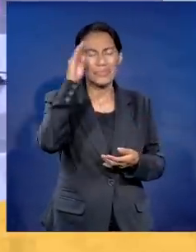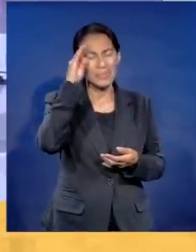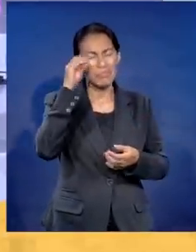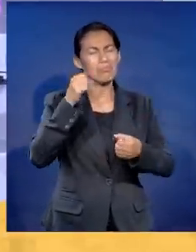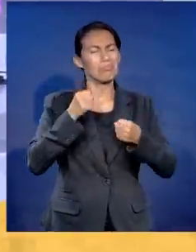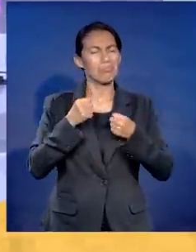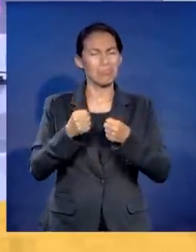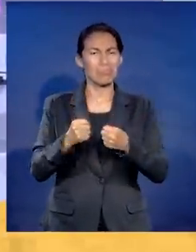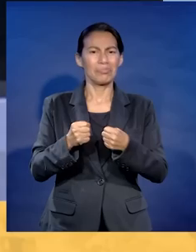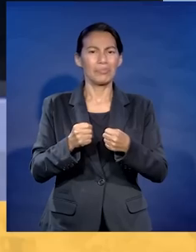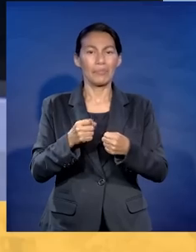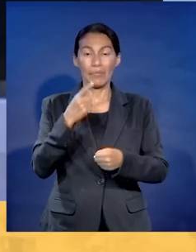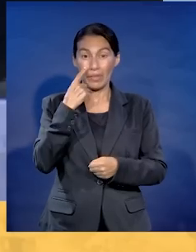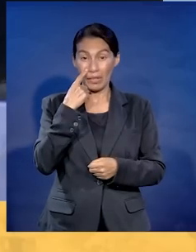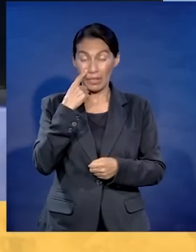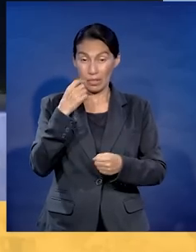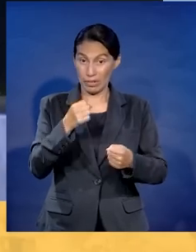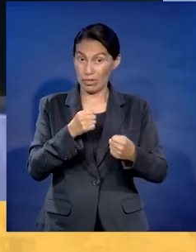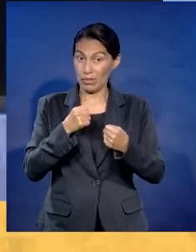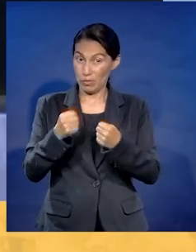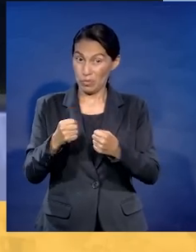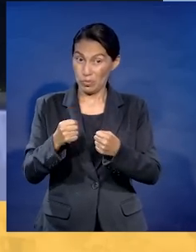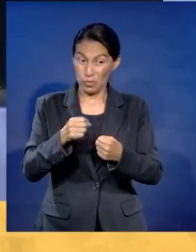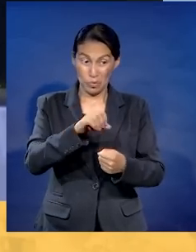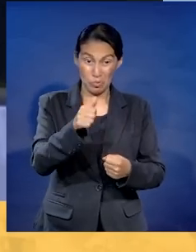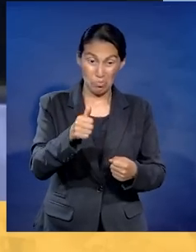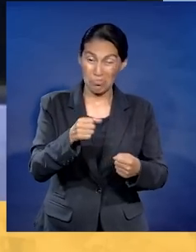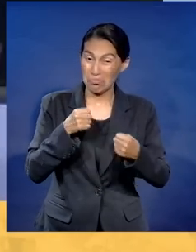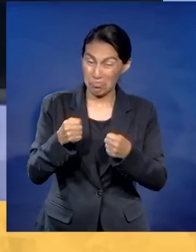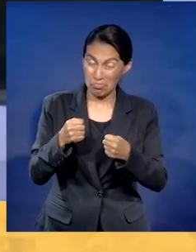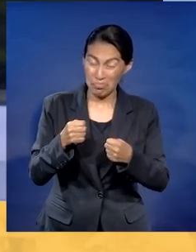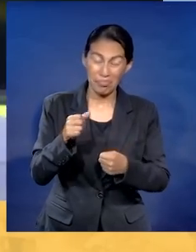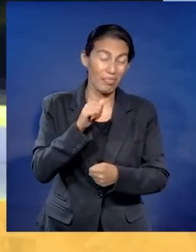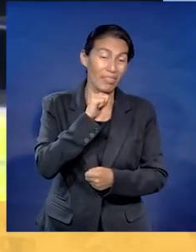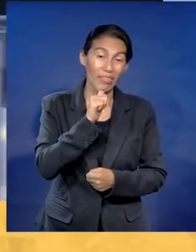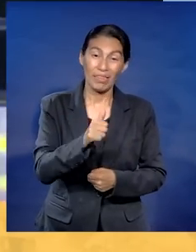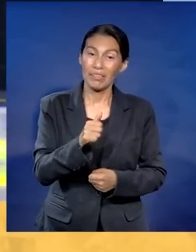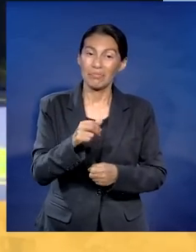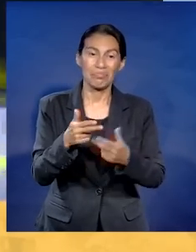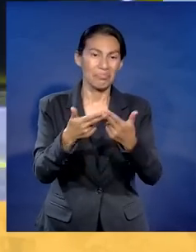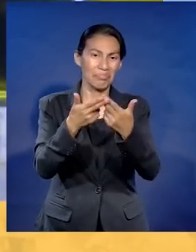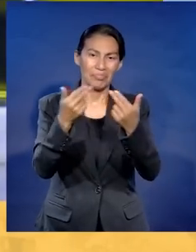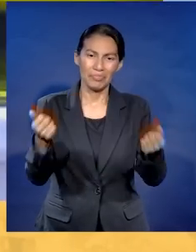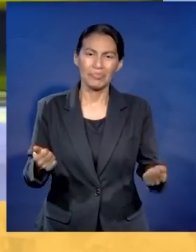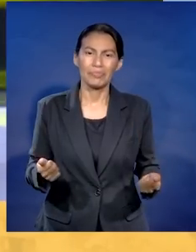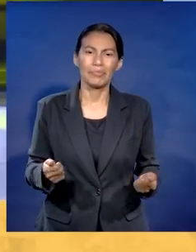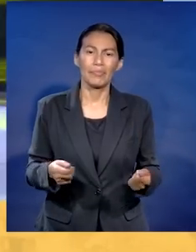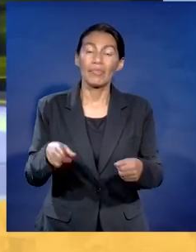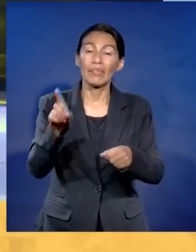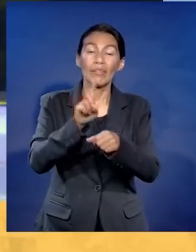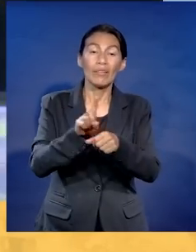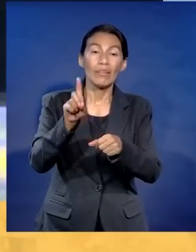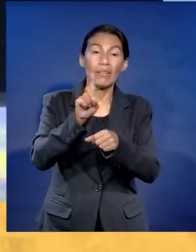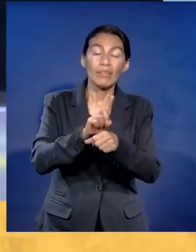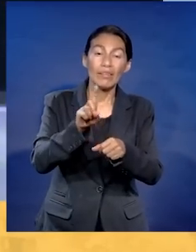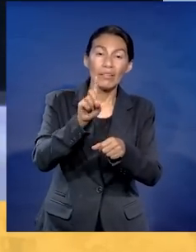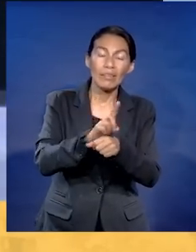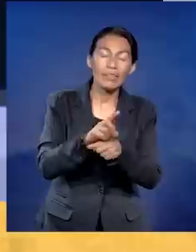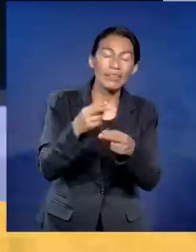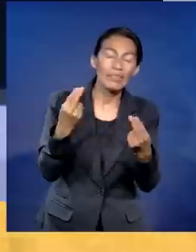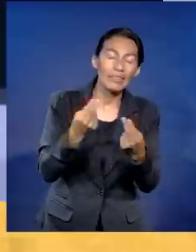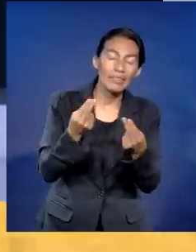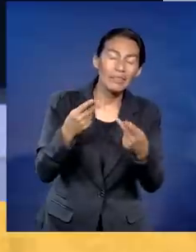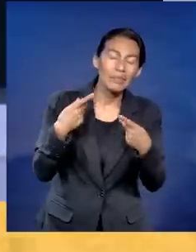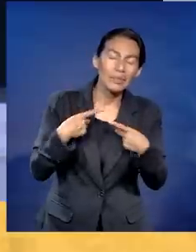decimos nada, porque pensamos que la tenemos segura. Escúchame, nadie está seguro de nadie. Es